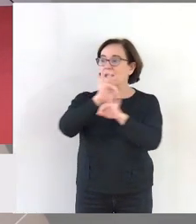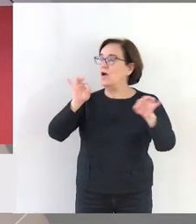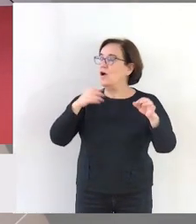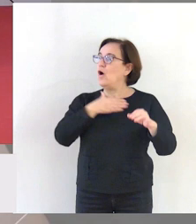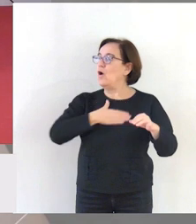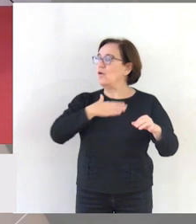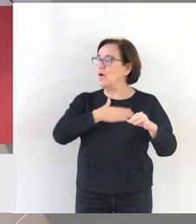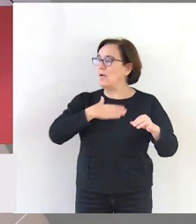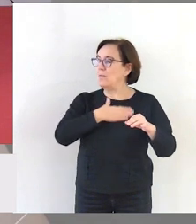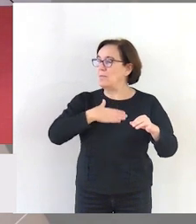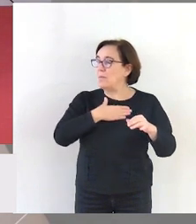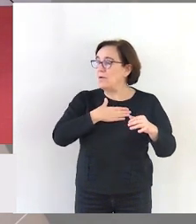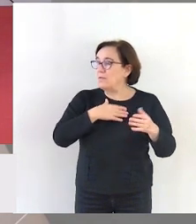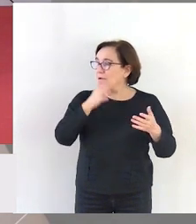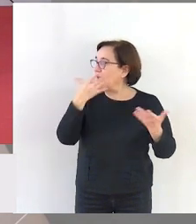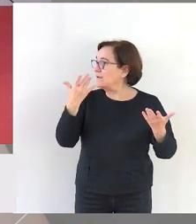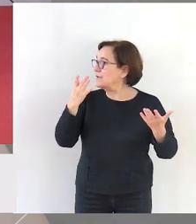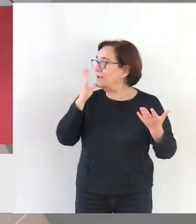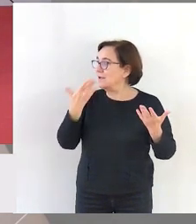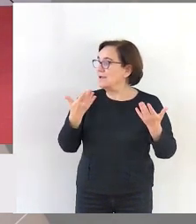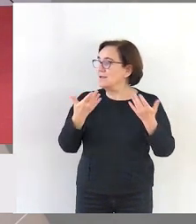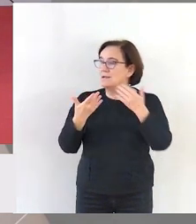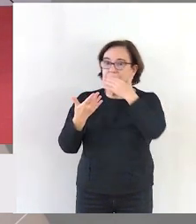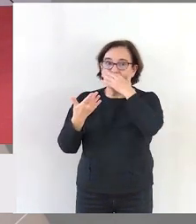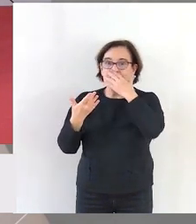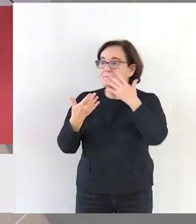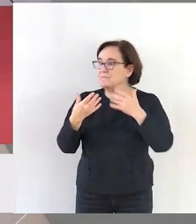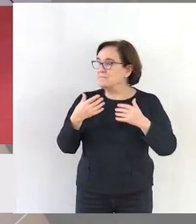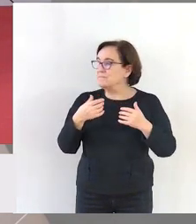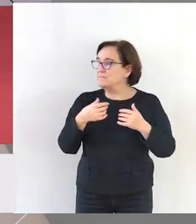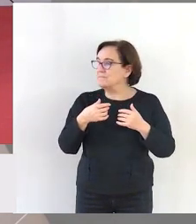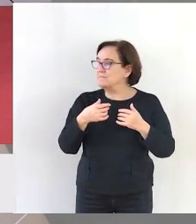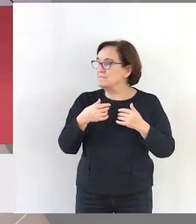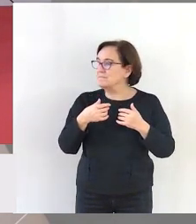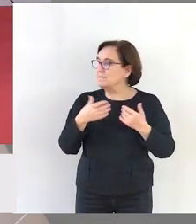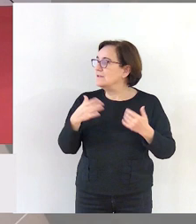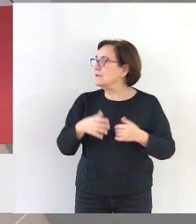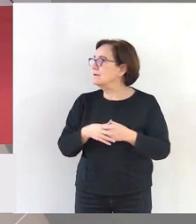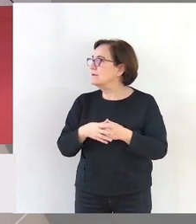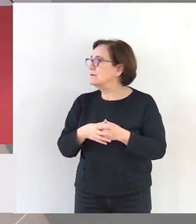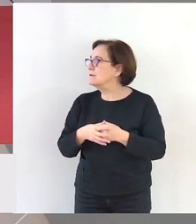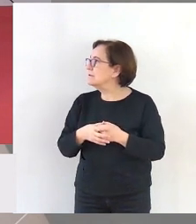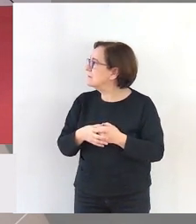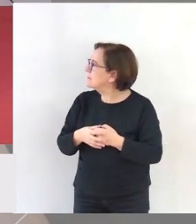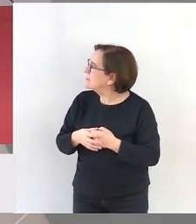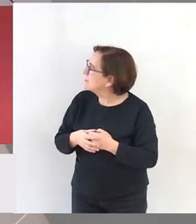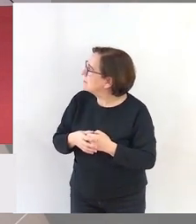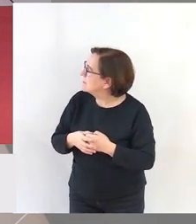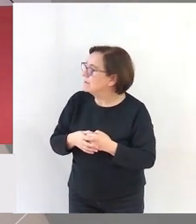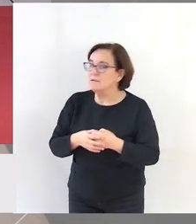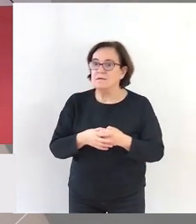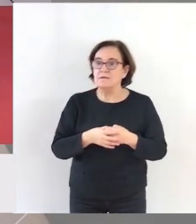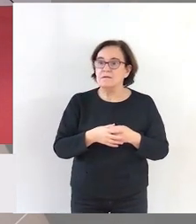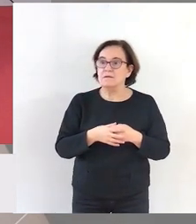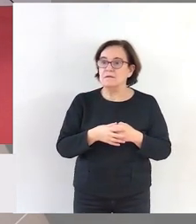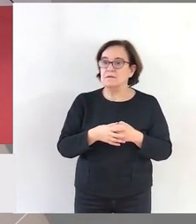situados estábamos entrados Ay ahora ahora presento ahora que estábamos sentados eh para el siguiente panel que vamos a ver y del que vamos a hablar ahora